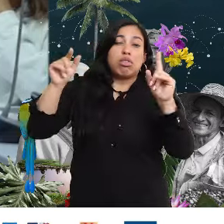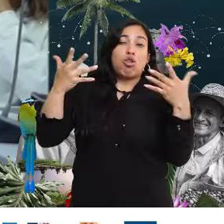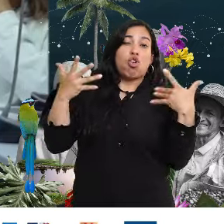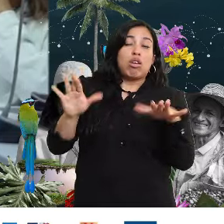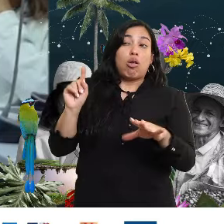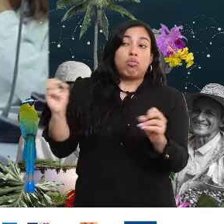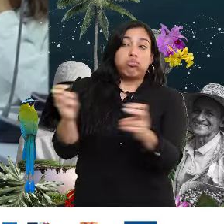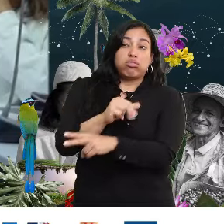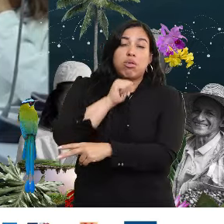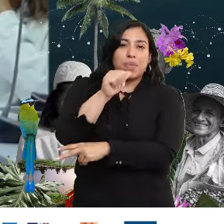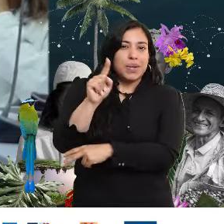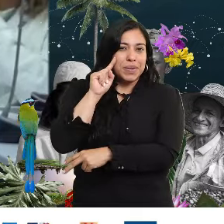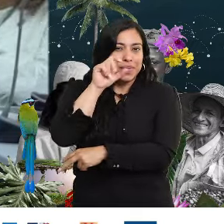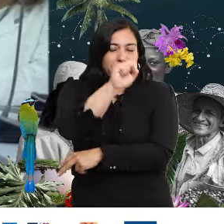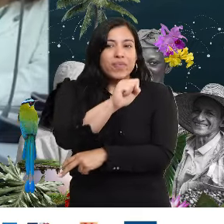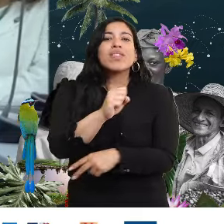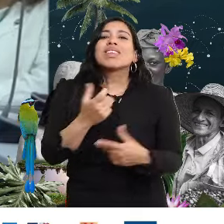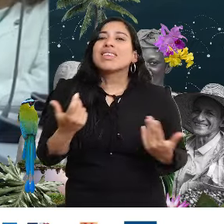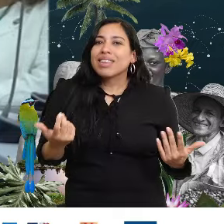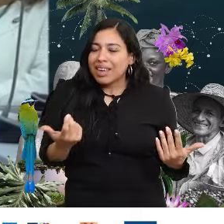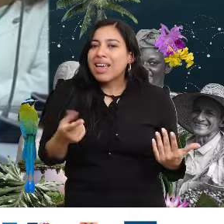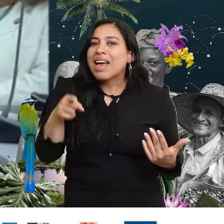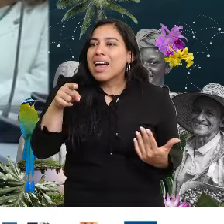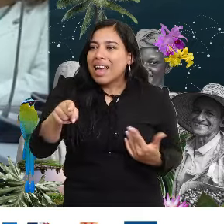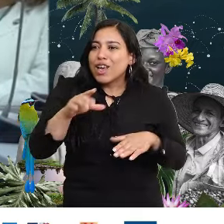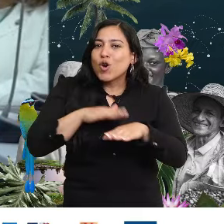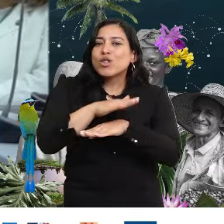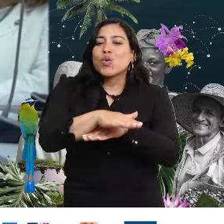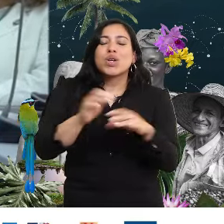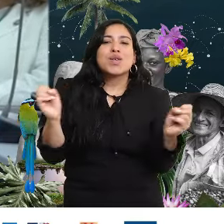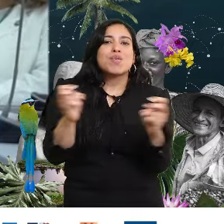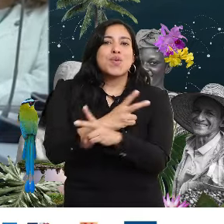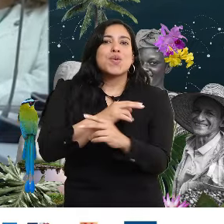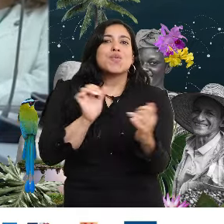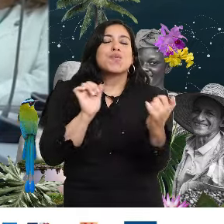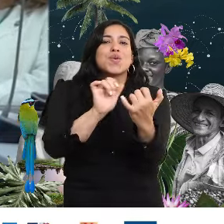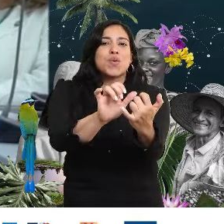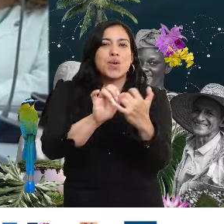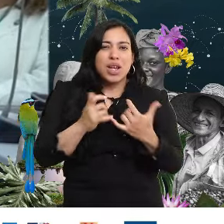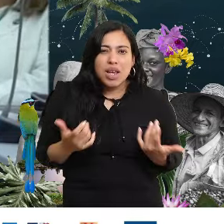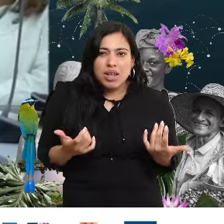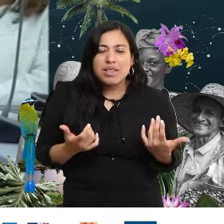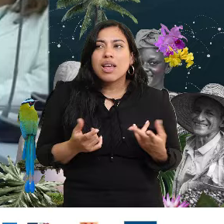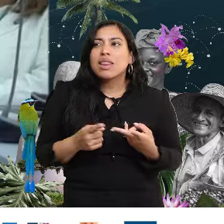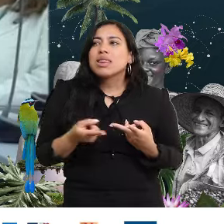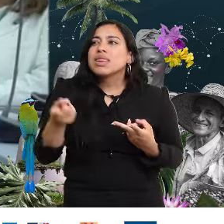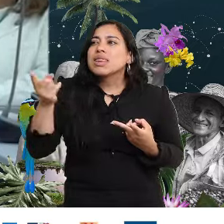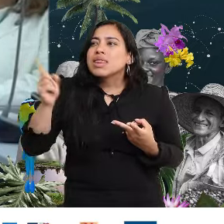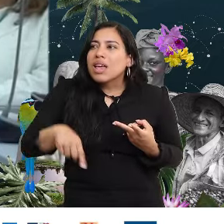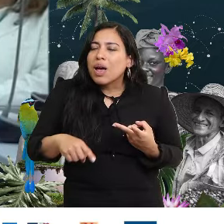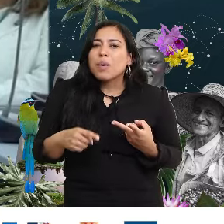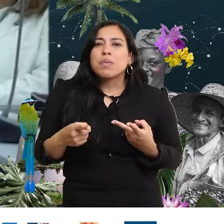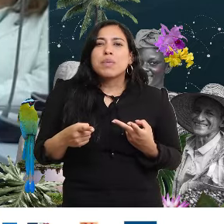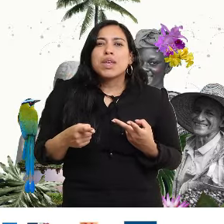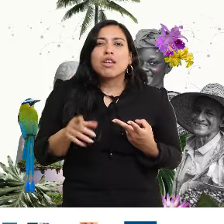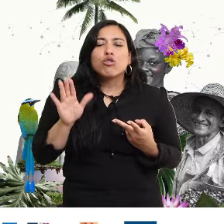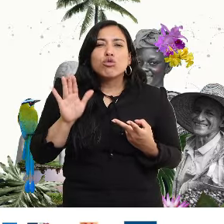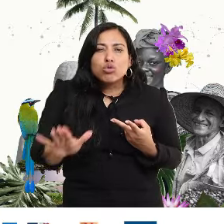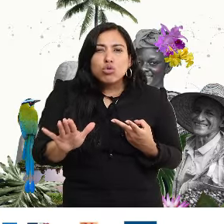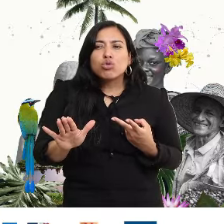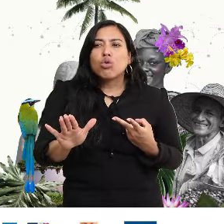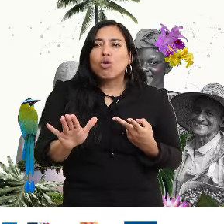armado, ver eso cómo emerge del conflicto y cómo emerge con una raíz que quiere